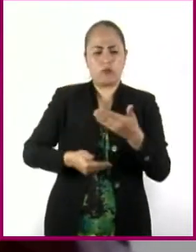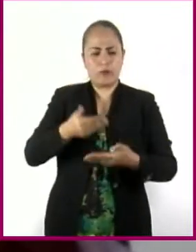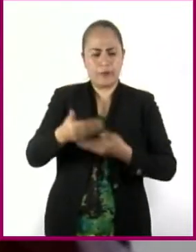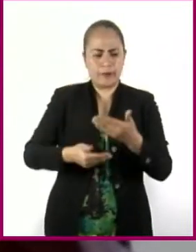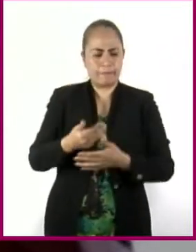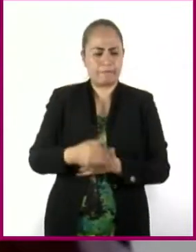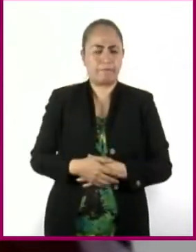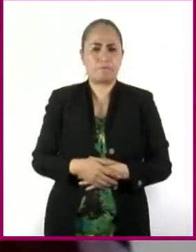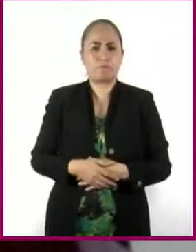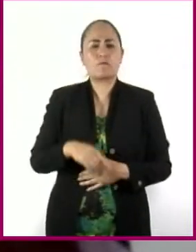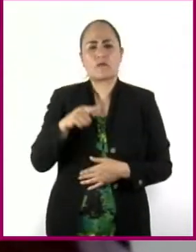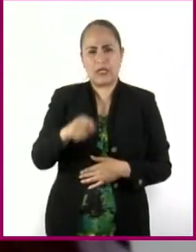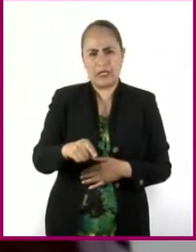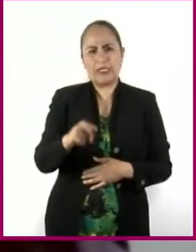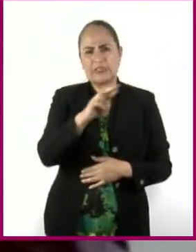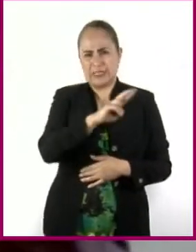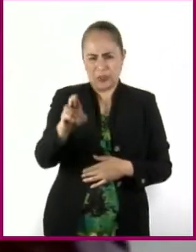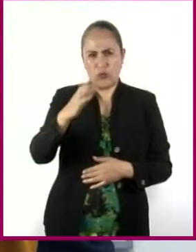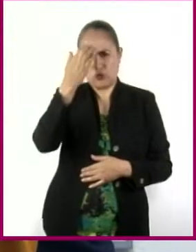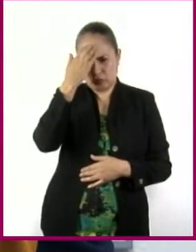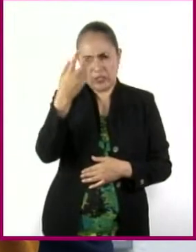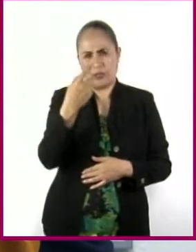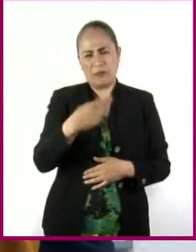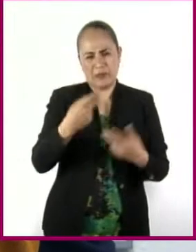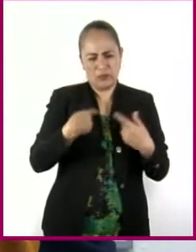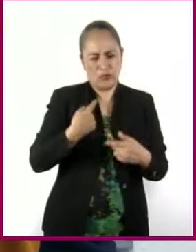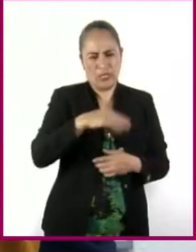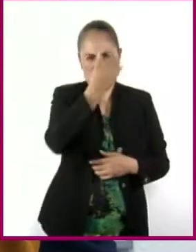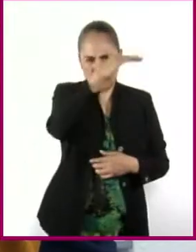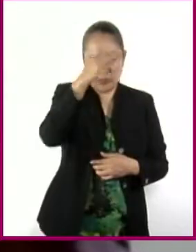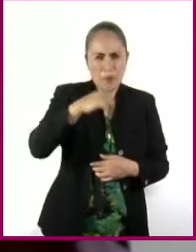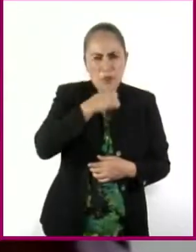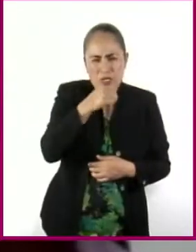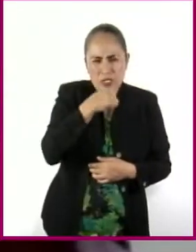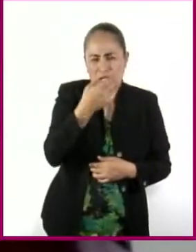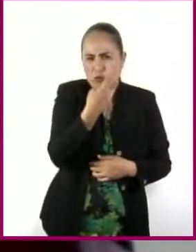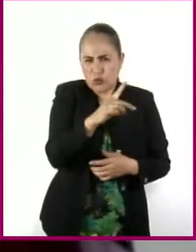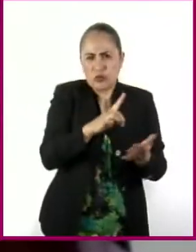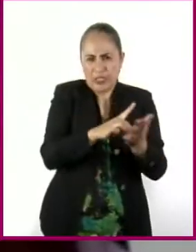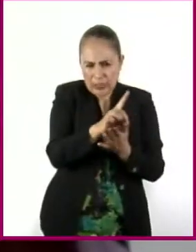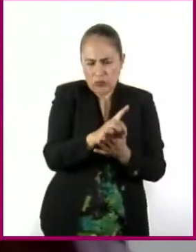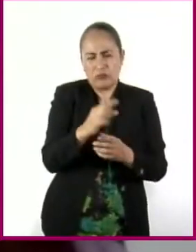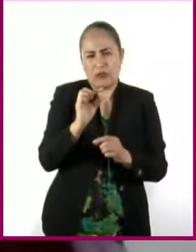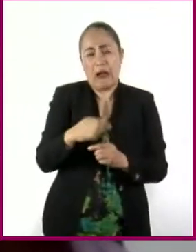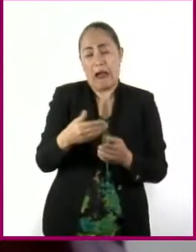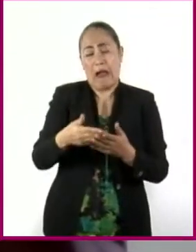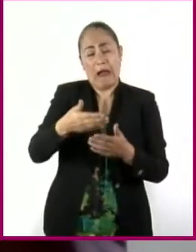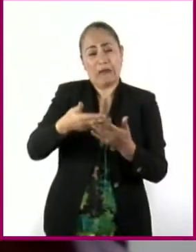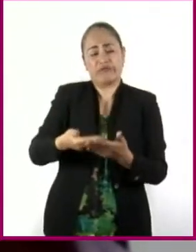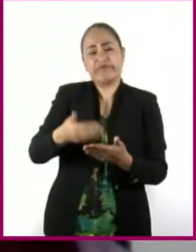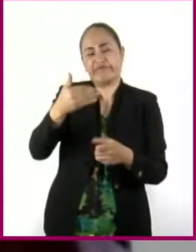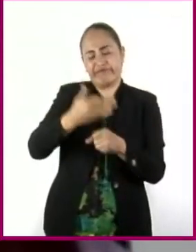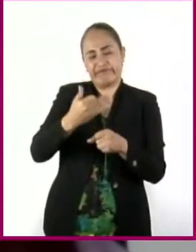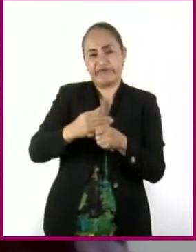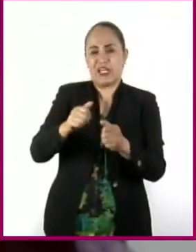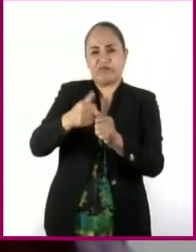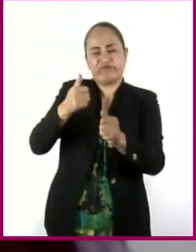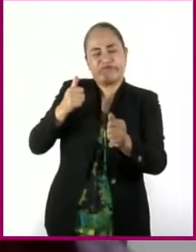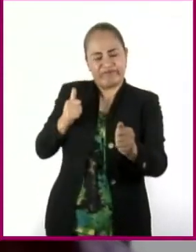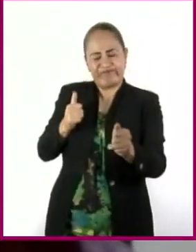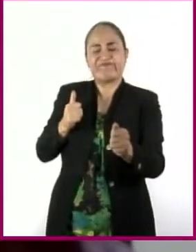los derechos, de reconocer los derechos de las personas mayores, porque tenemos rezagos importantes en ese